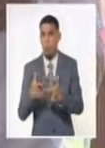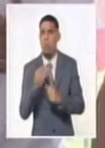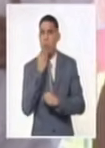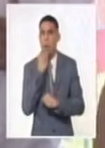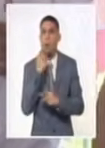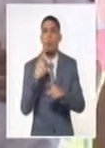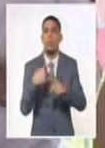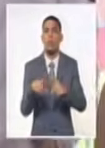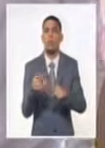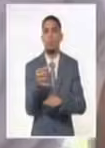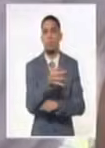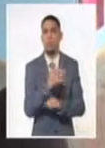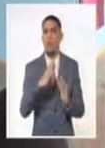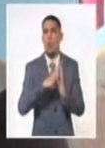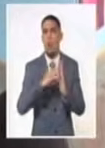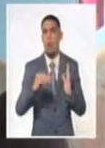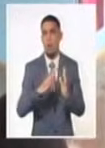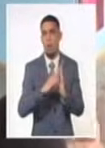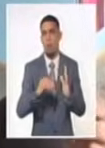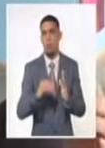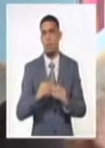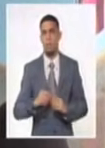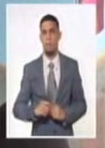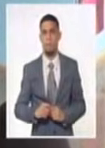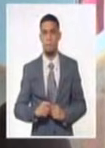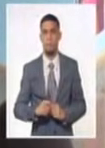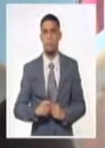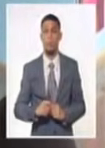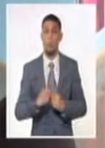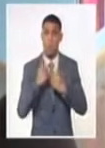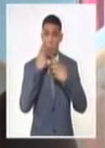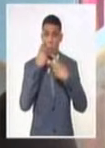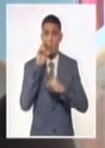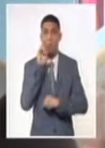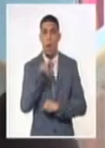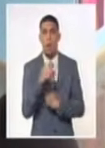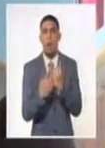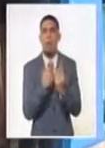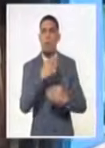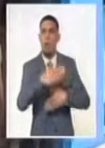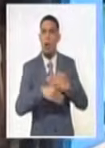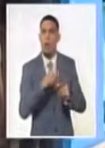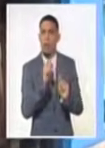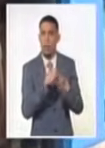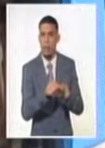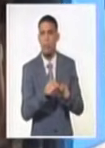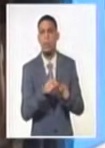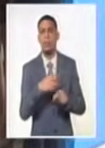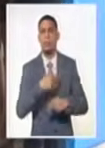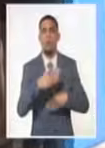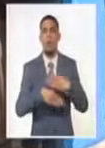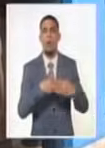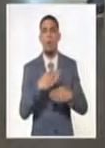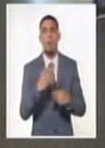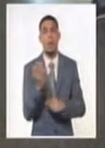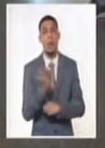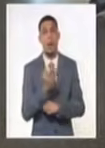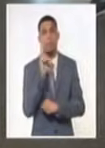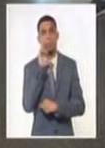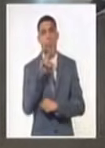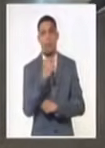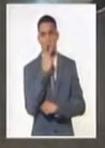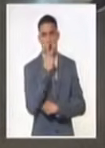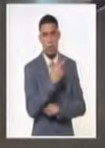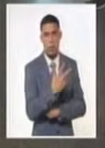nosotros, a que podamos identificar cada desventaja en la que pueda estar un niño o un grupo. Desde el primer nivel de enseñanza hasta la universidad,